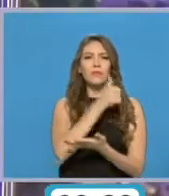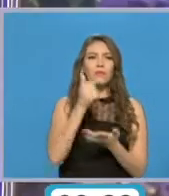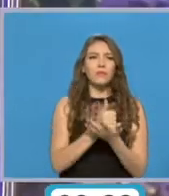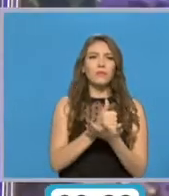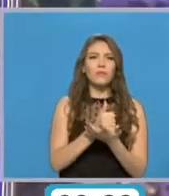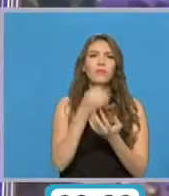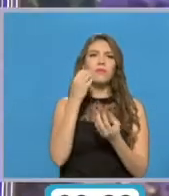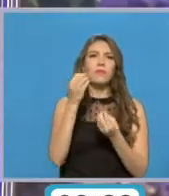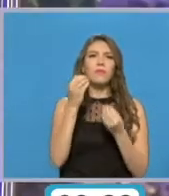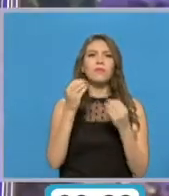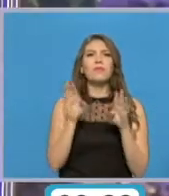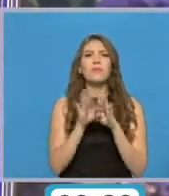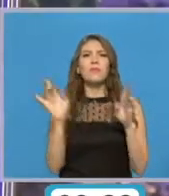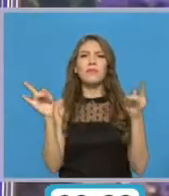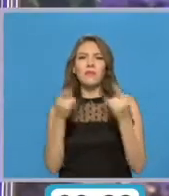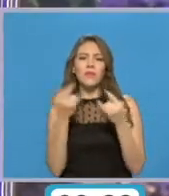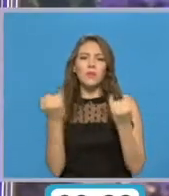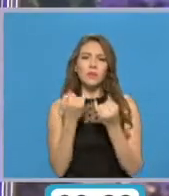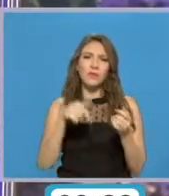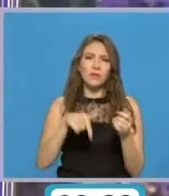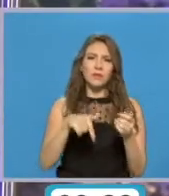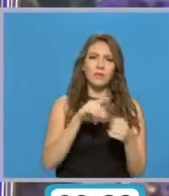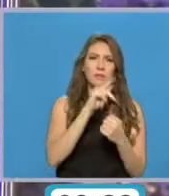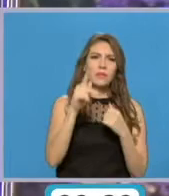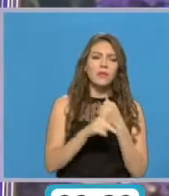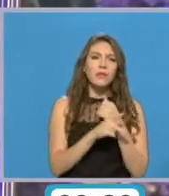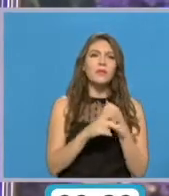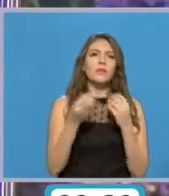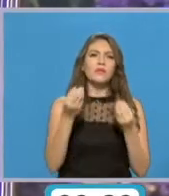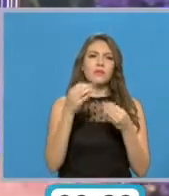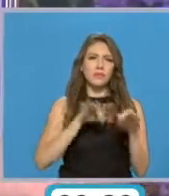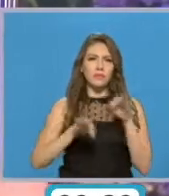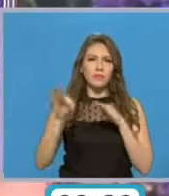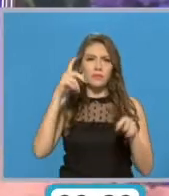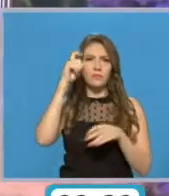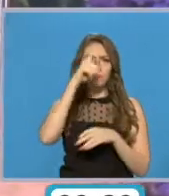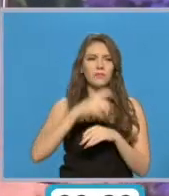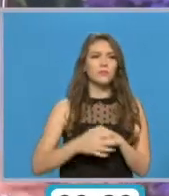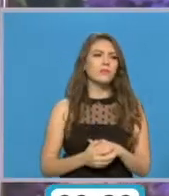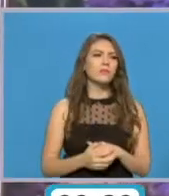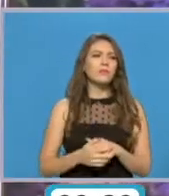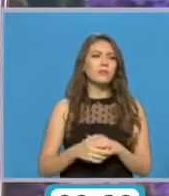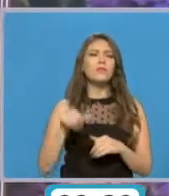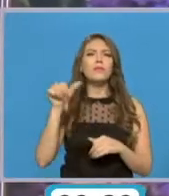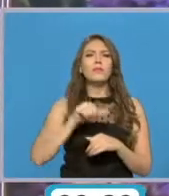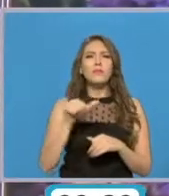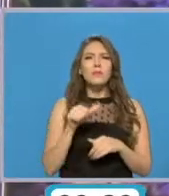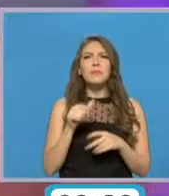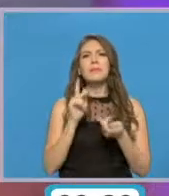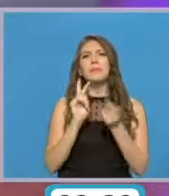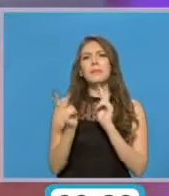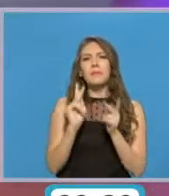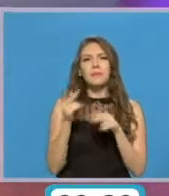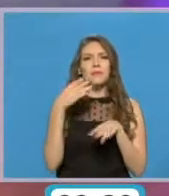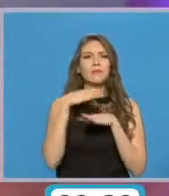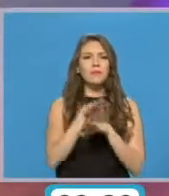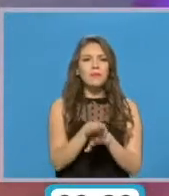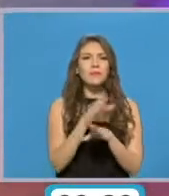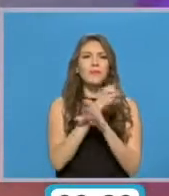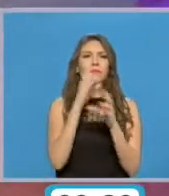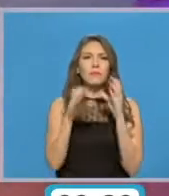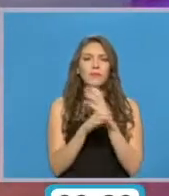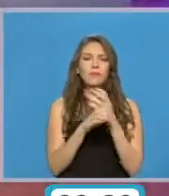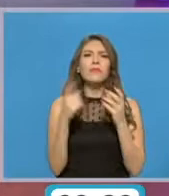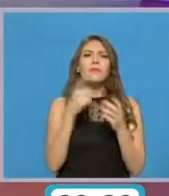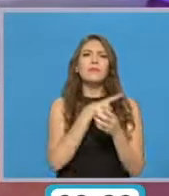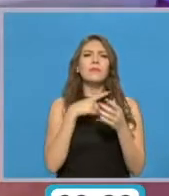más cerradas como todavía es la nuestra, cuesta mucho trabajo. Claro. Y entonces, pues hoy dije, ¿por qué no platicamos sobre cosas que sí hay que